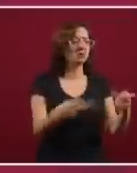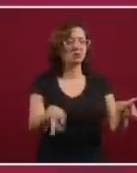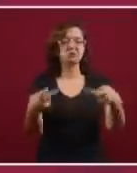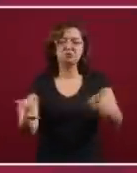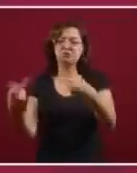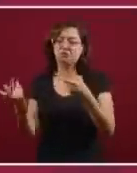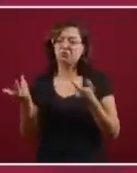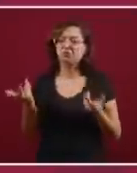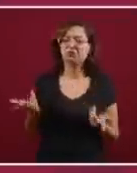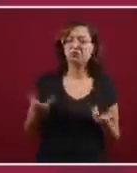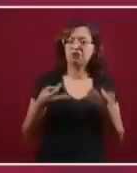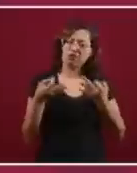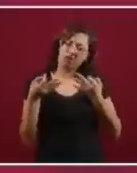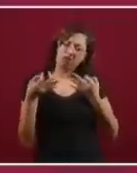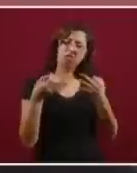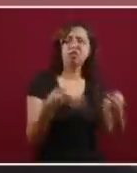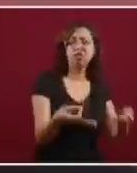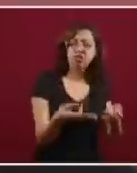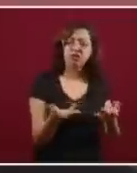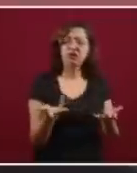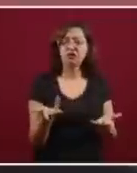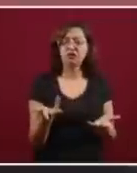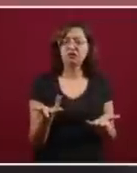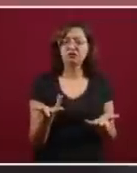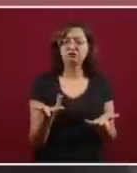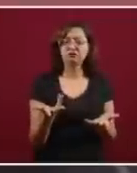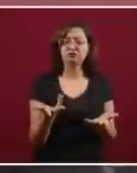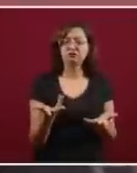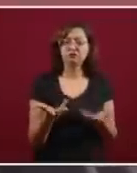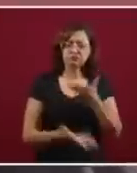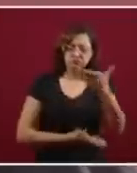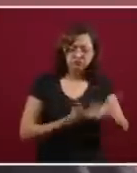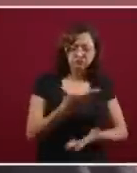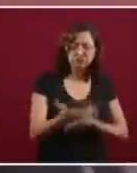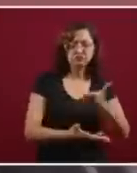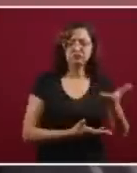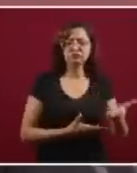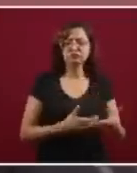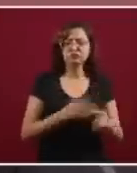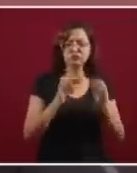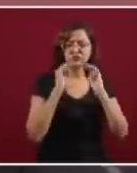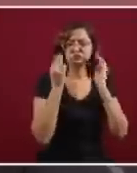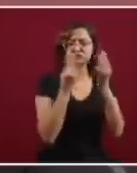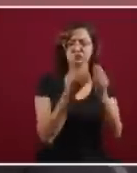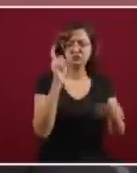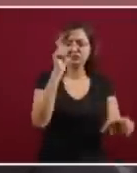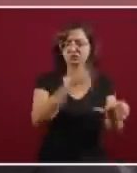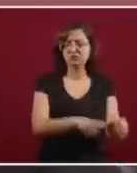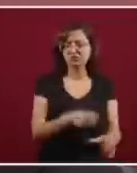se ha enganchado para estar al servicio de la delincuencia